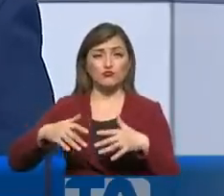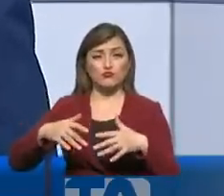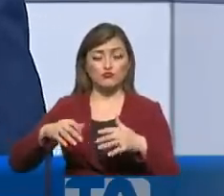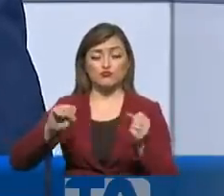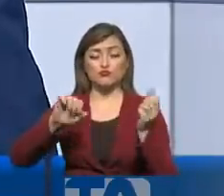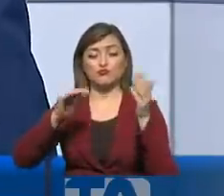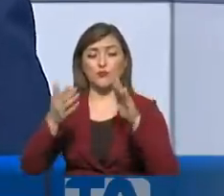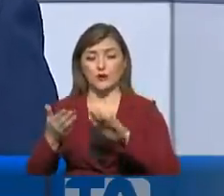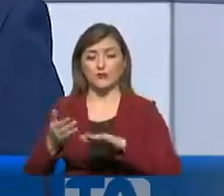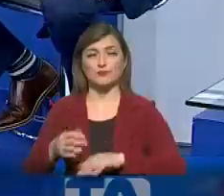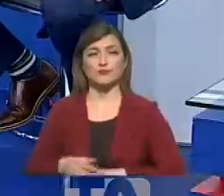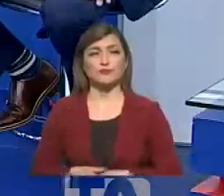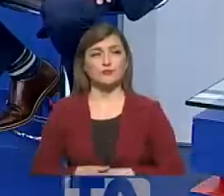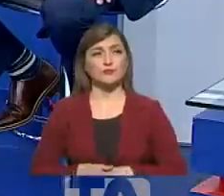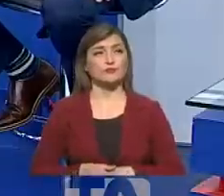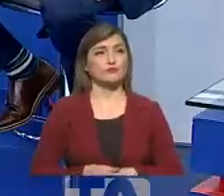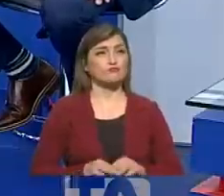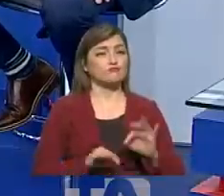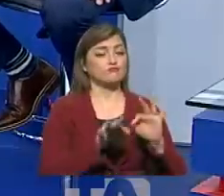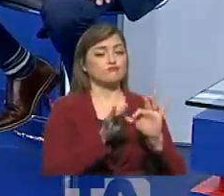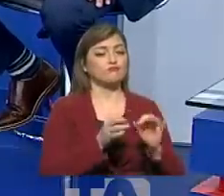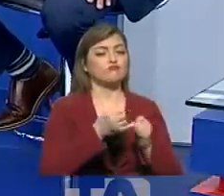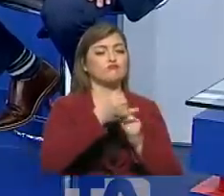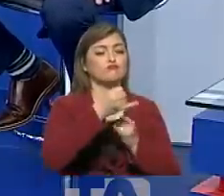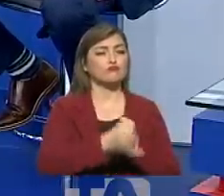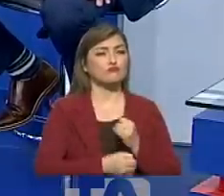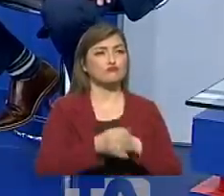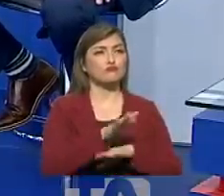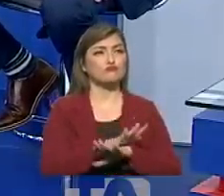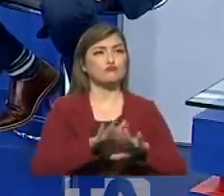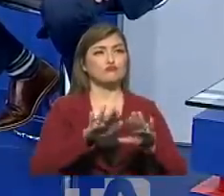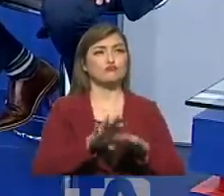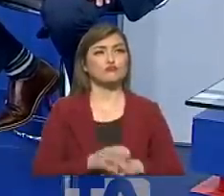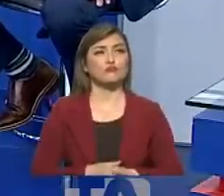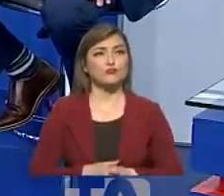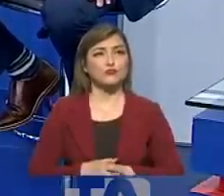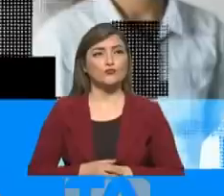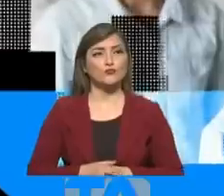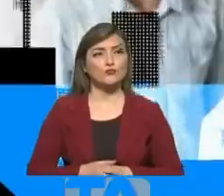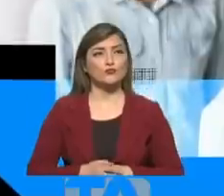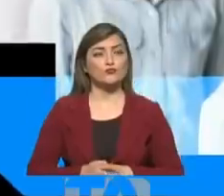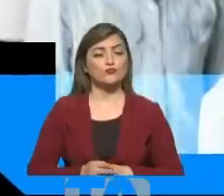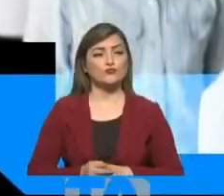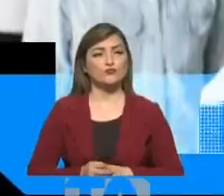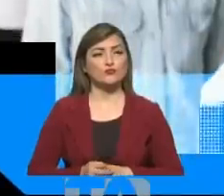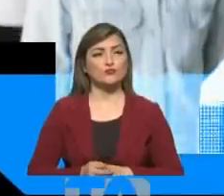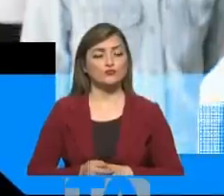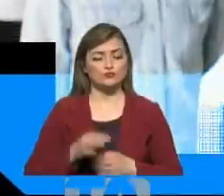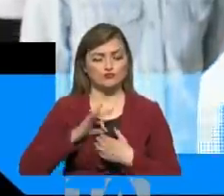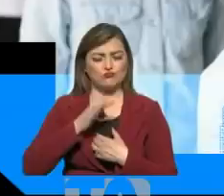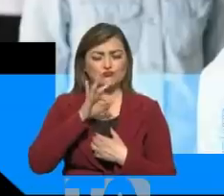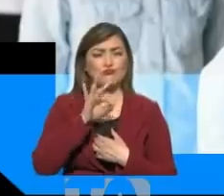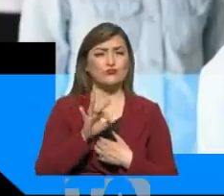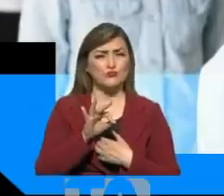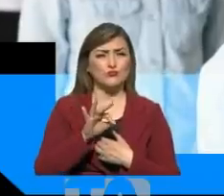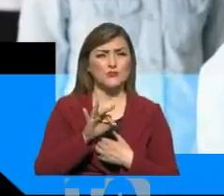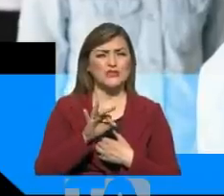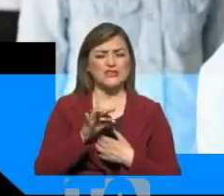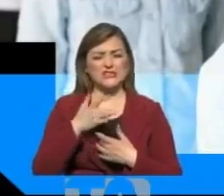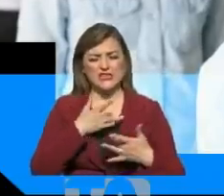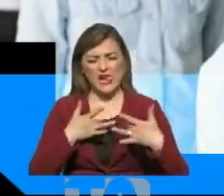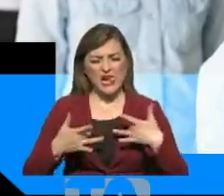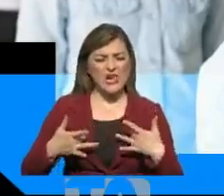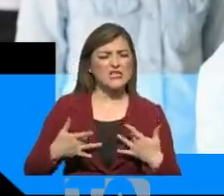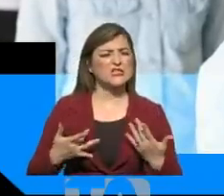e incluso fallecer. Perfecto. Y finalmente, para ya terminar, ¿cuáles son las consecuencias de la COVID-19 en niños que